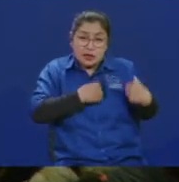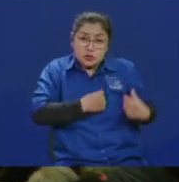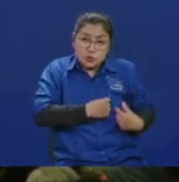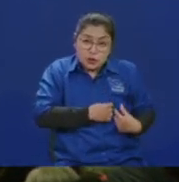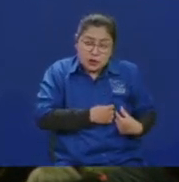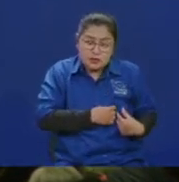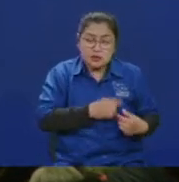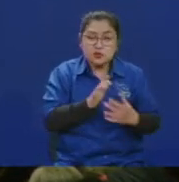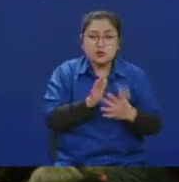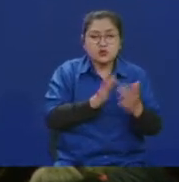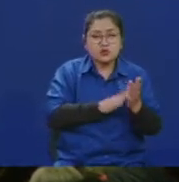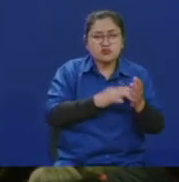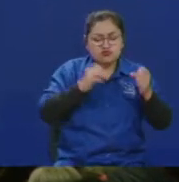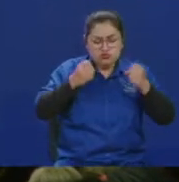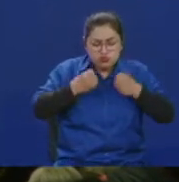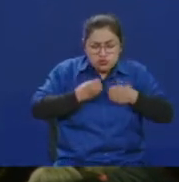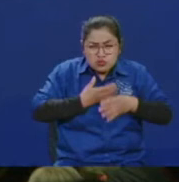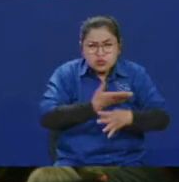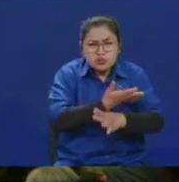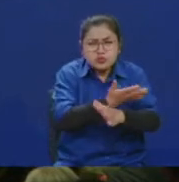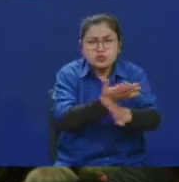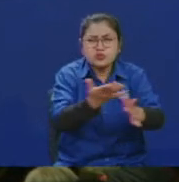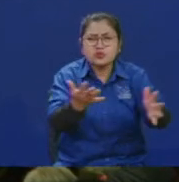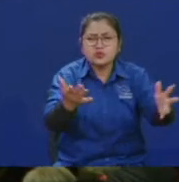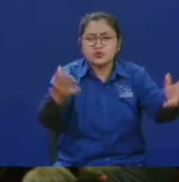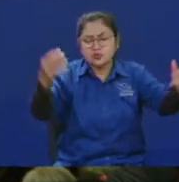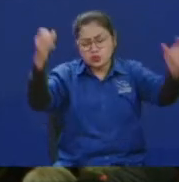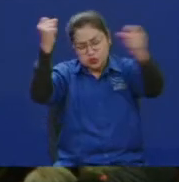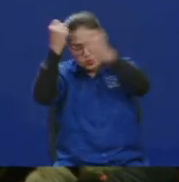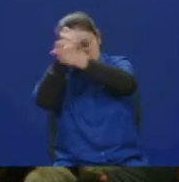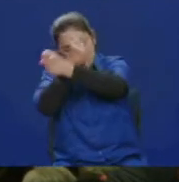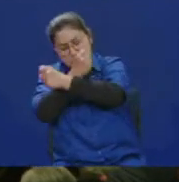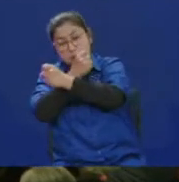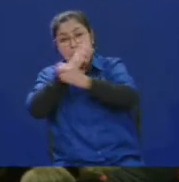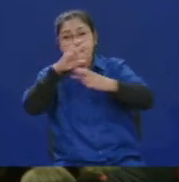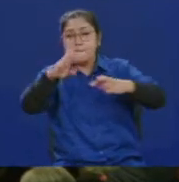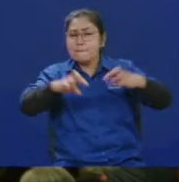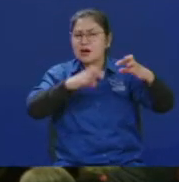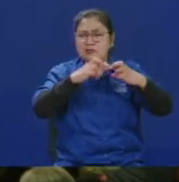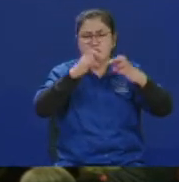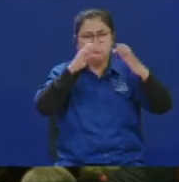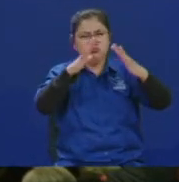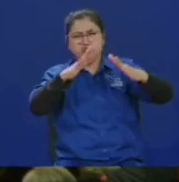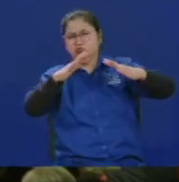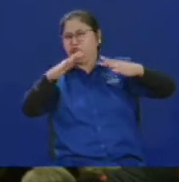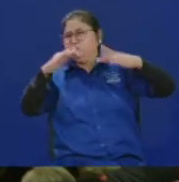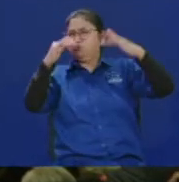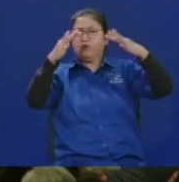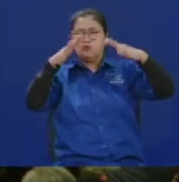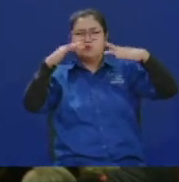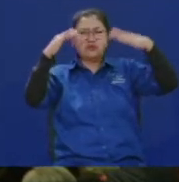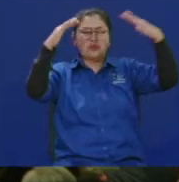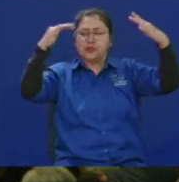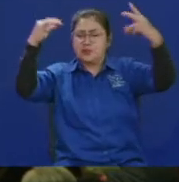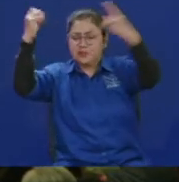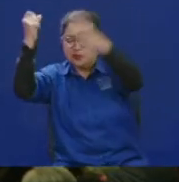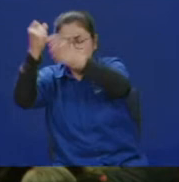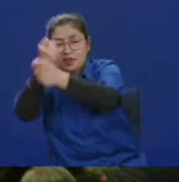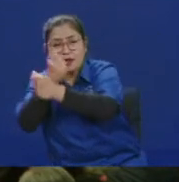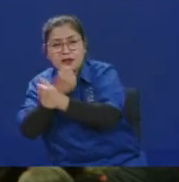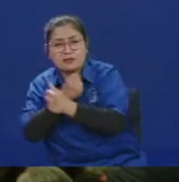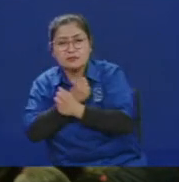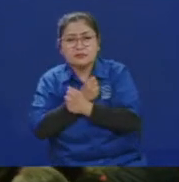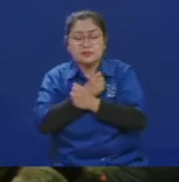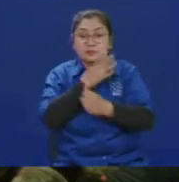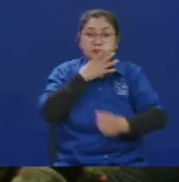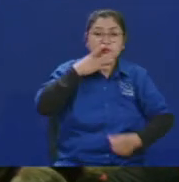amor. El Señor está extendiendo de su amor perfecto, de su amor exagerado, dice este coro, porque el amor de Dios es